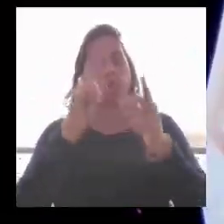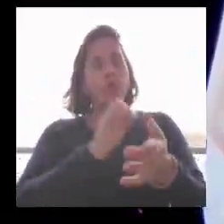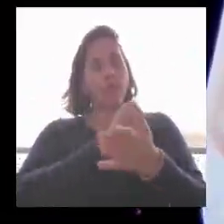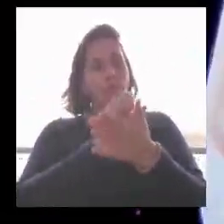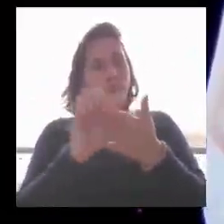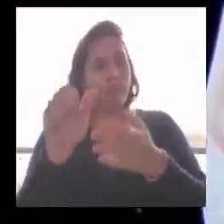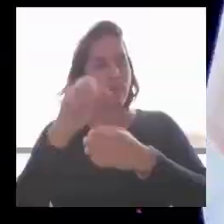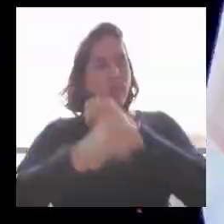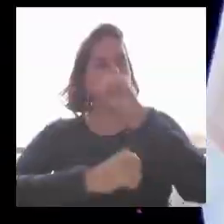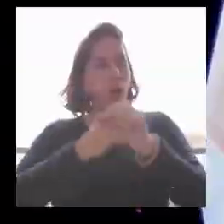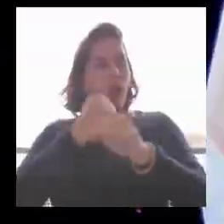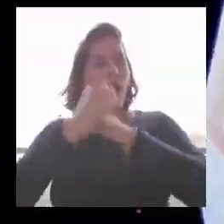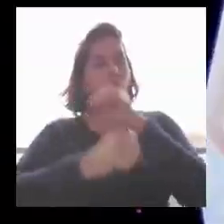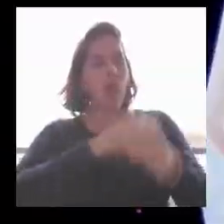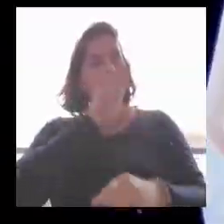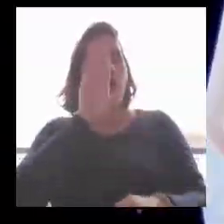de oralidad y de